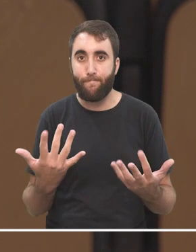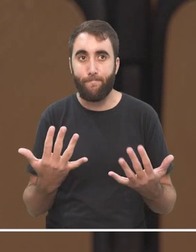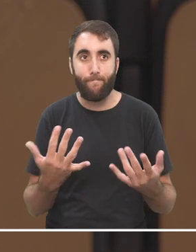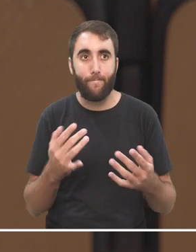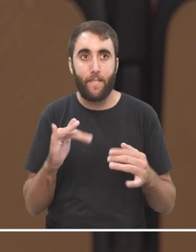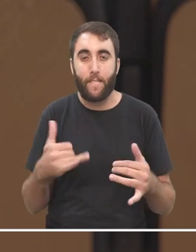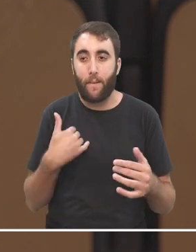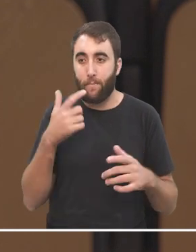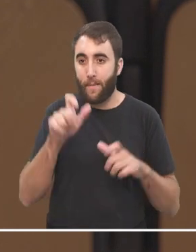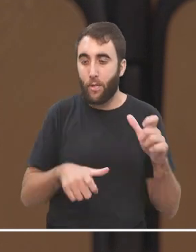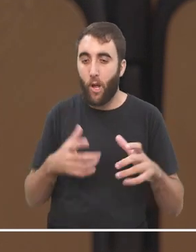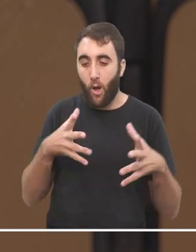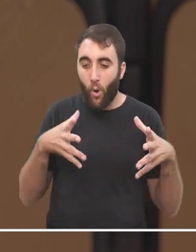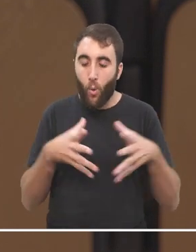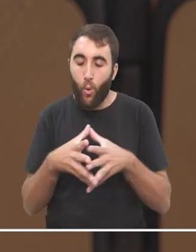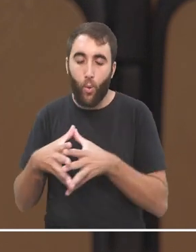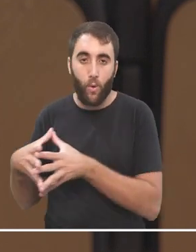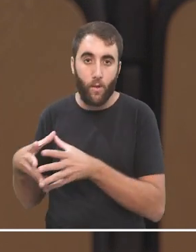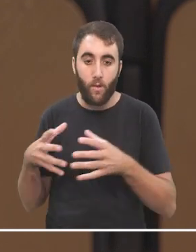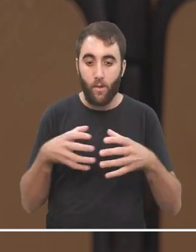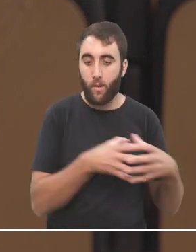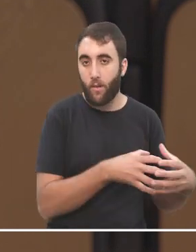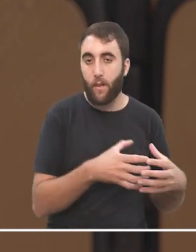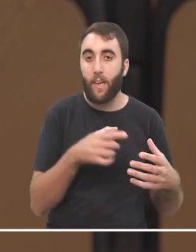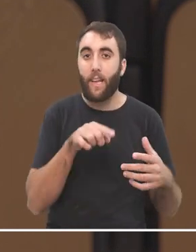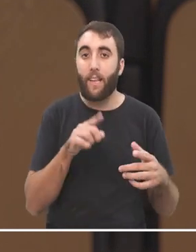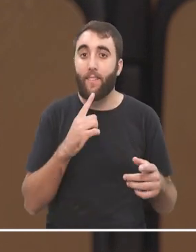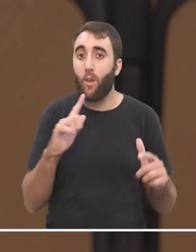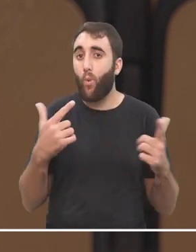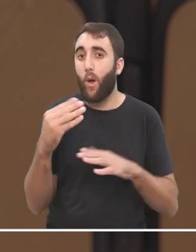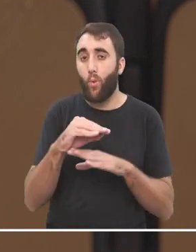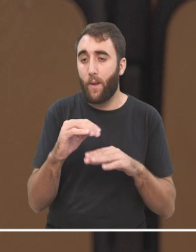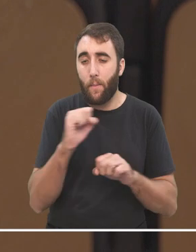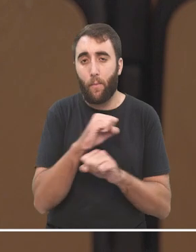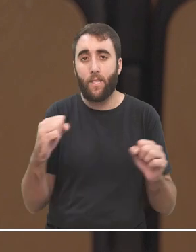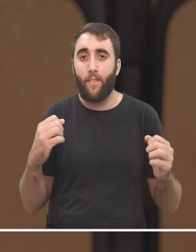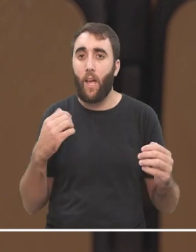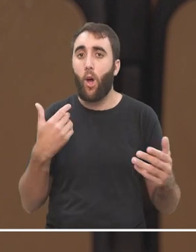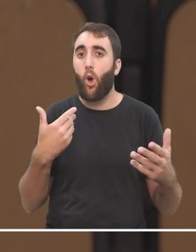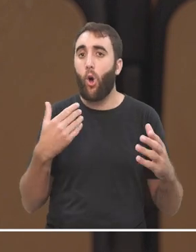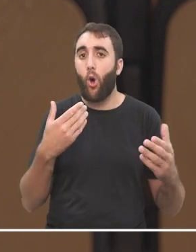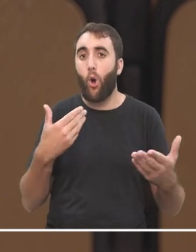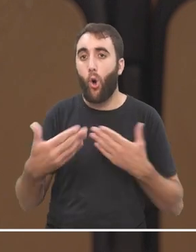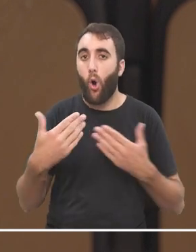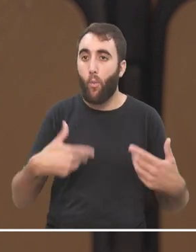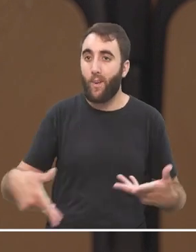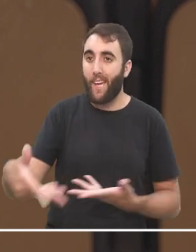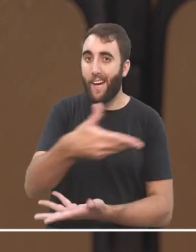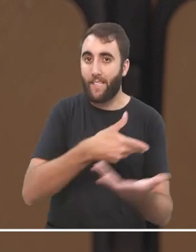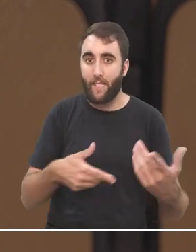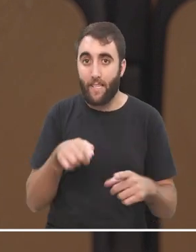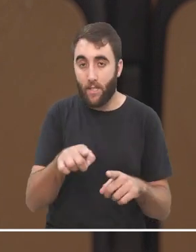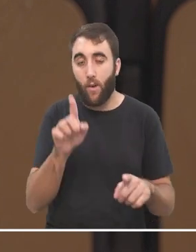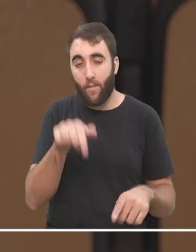de polarización y una incapacidad de comunicarse, lo cual pone en peligro